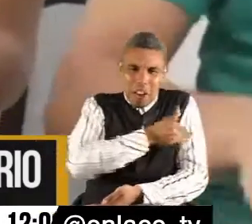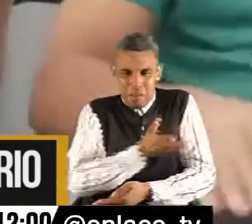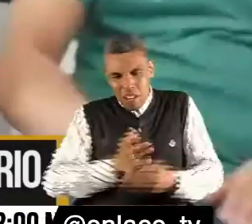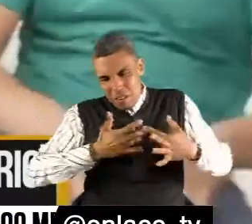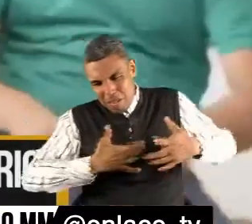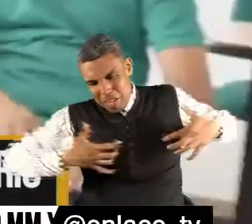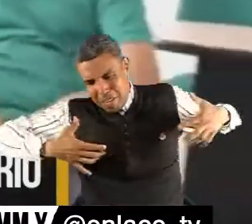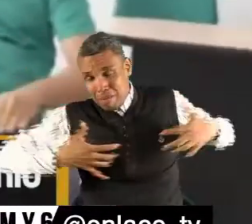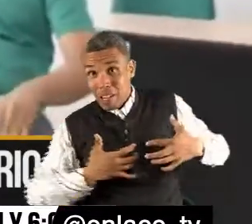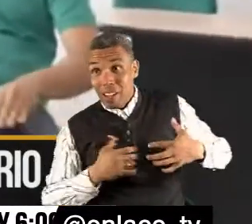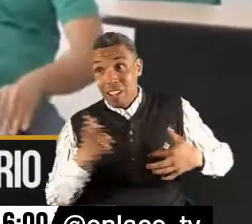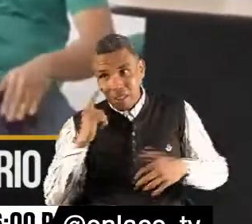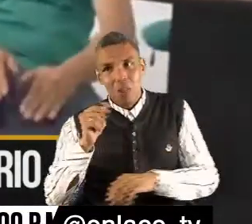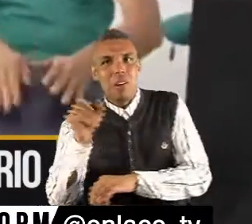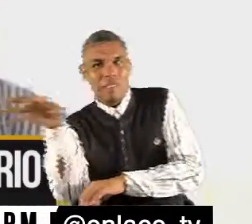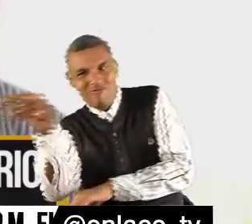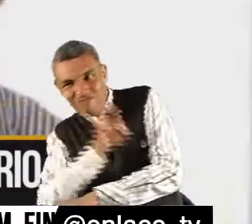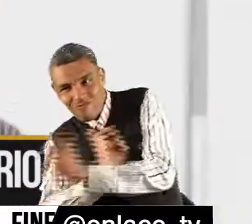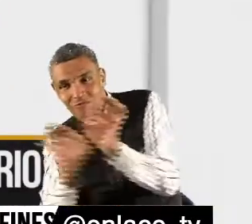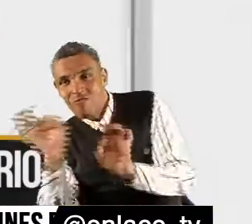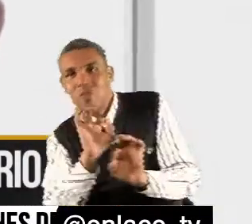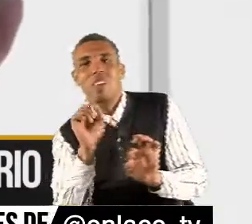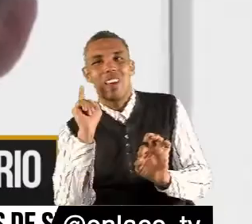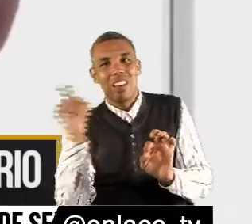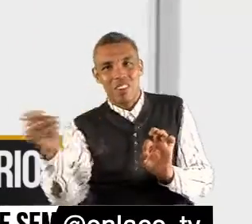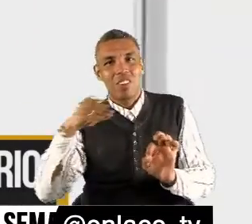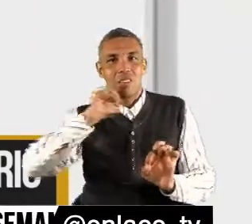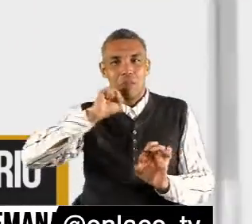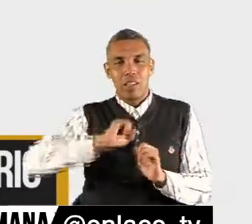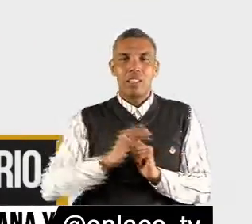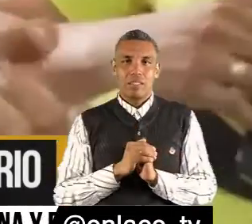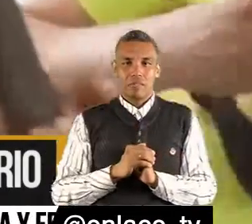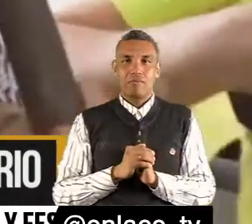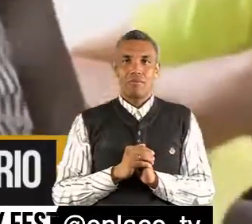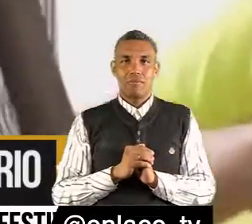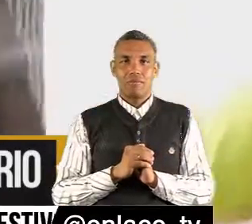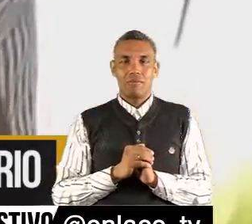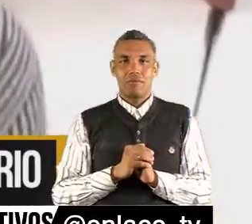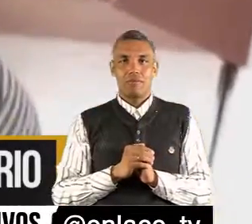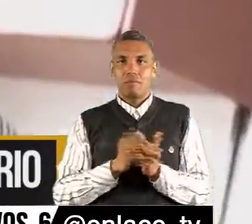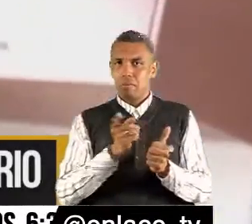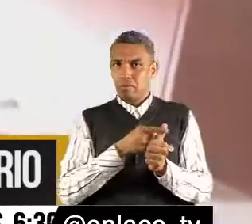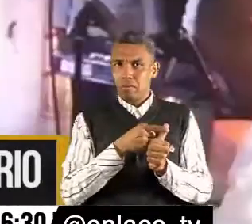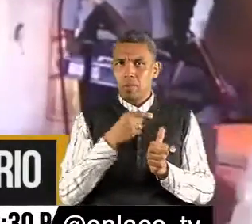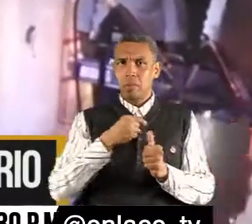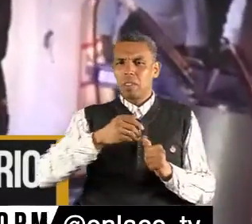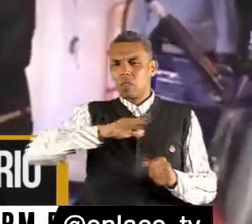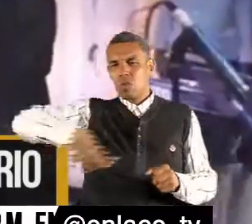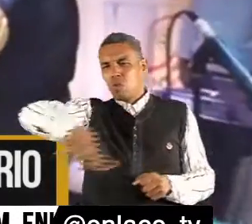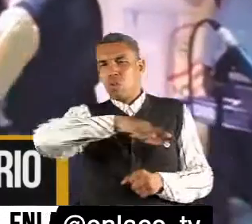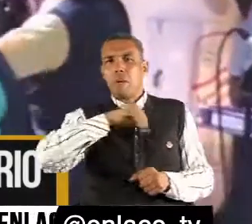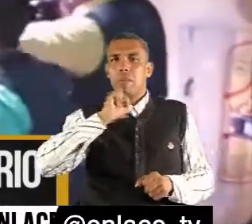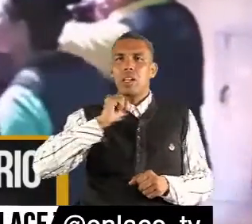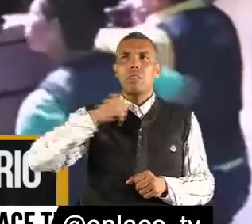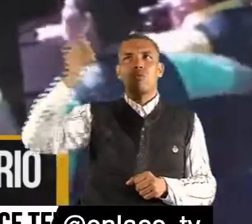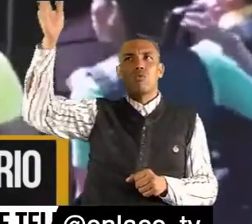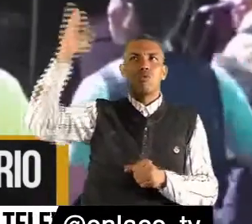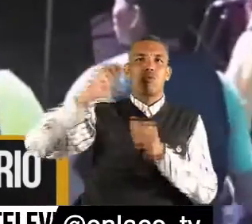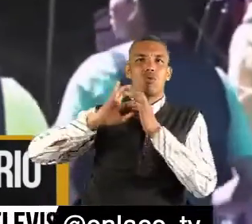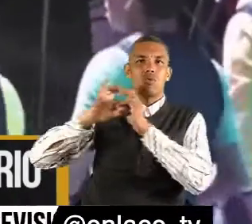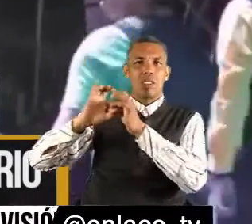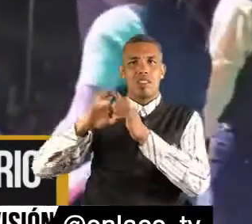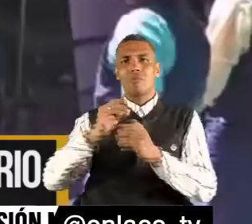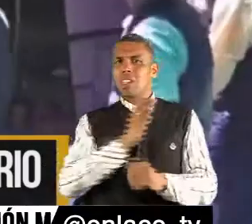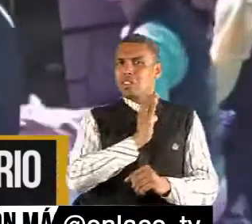Villa Deportiva con una jornada denominada Barranca Bermeja Cree en Dios. Entrarán en escena agrupaciones musicales